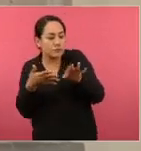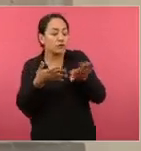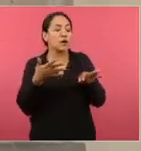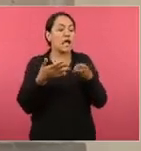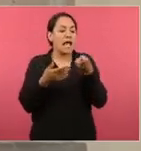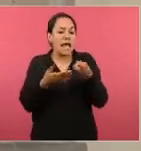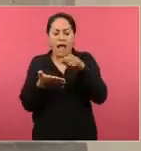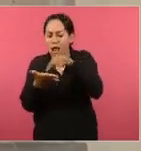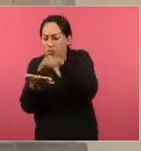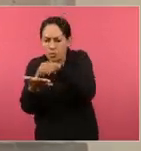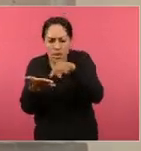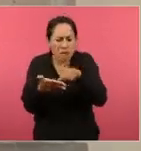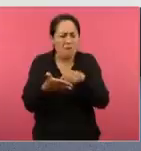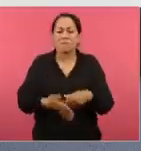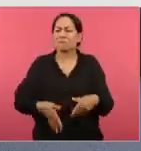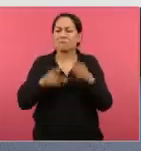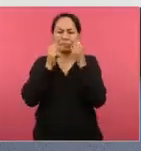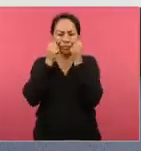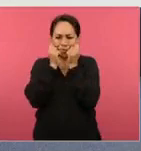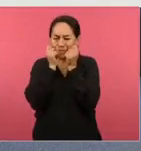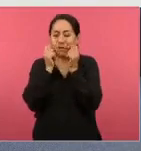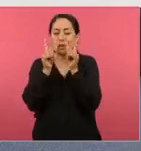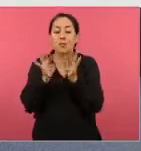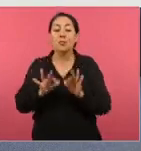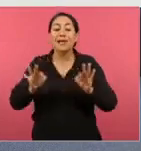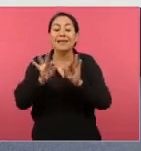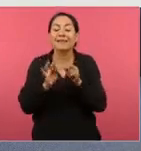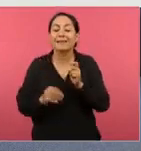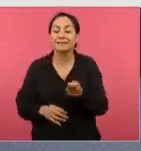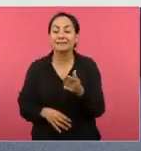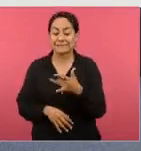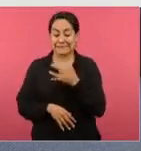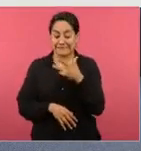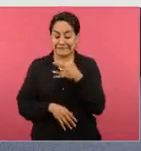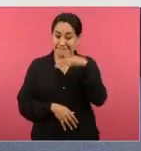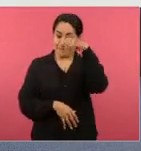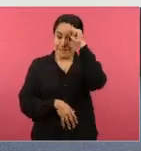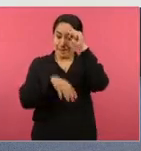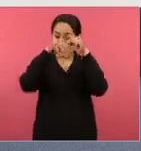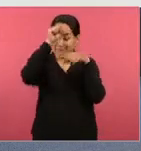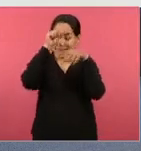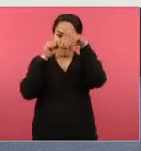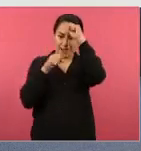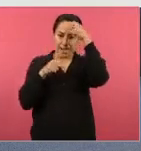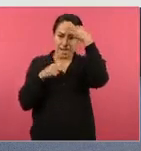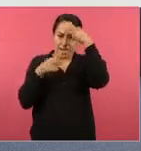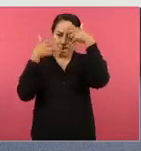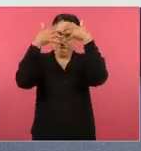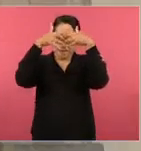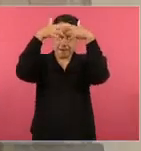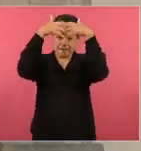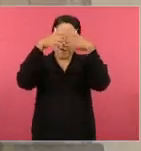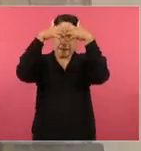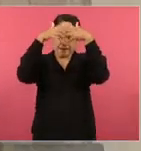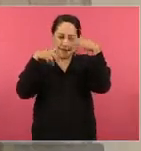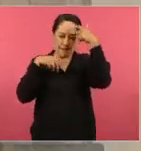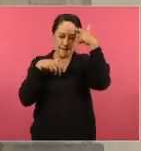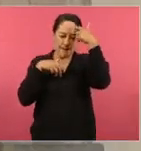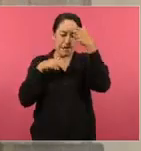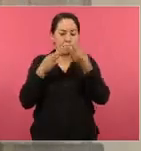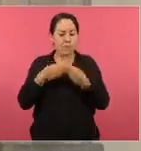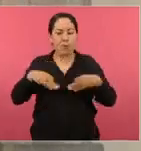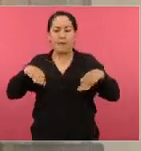haga a mano, que lo haga utilizando algún programa, que tenga algún otro recurso, eso es